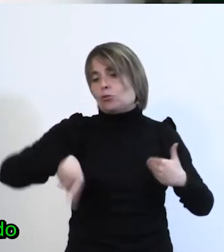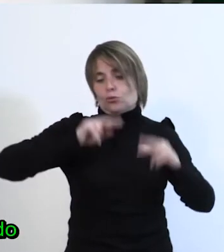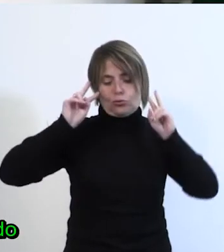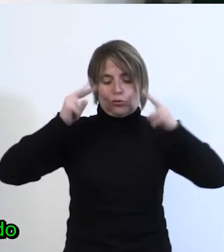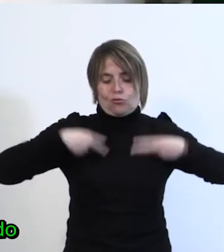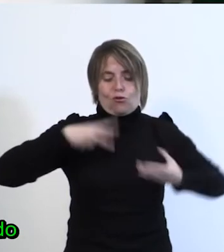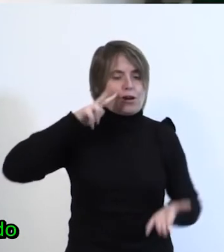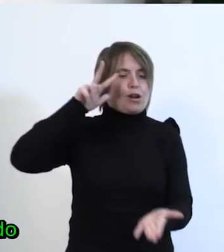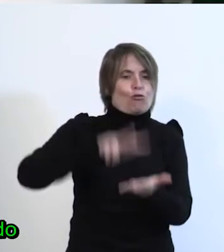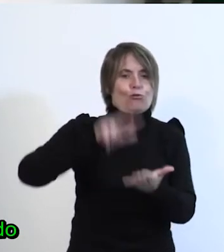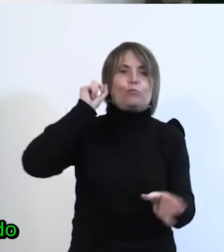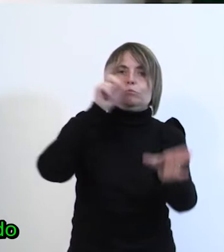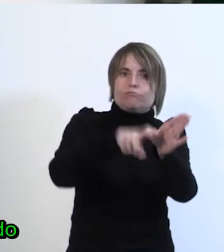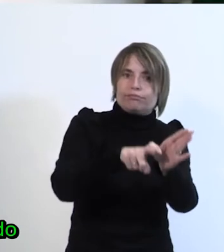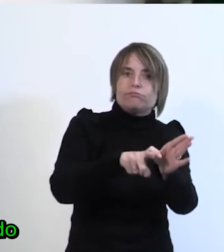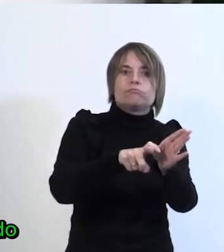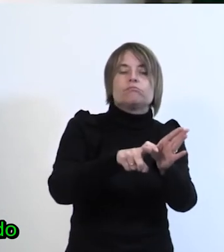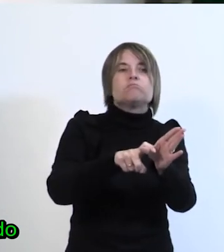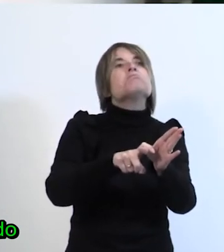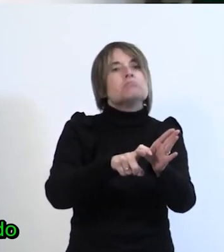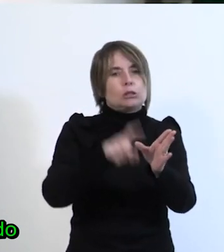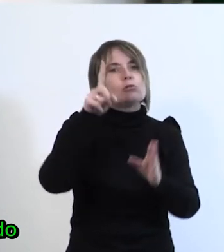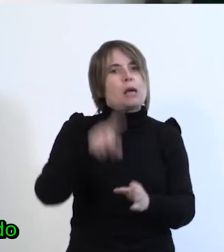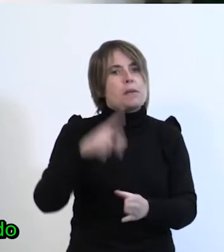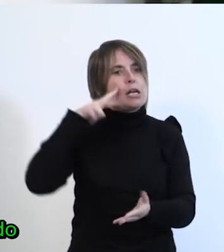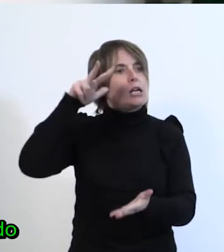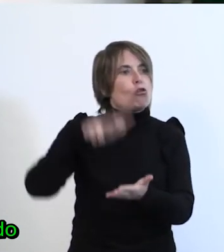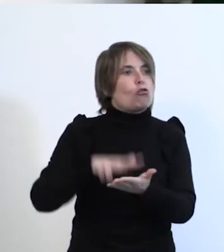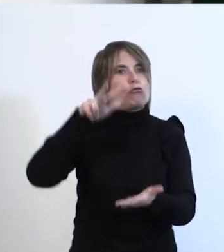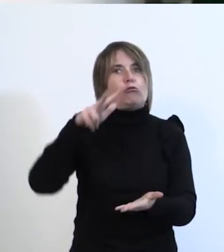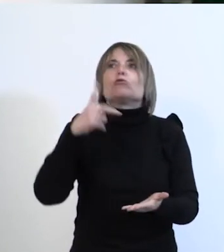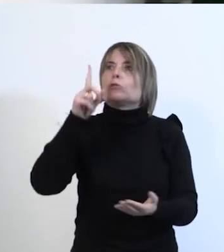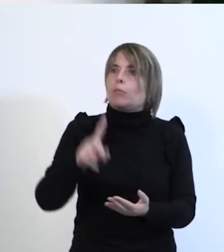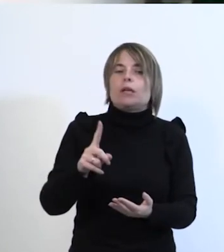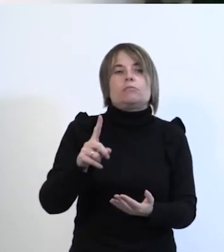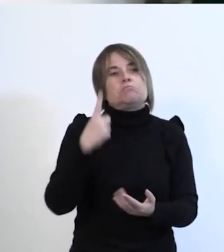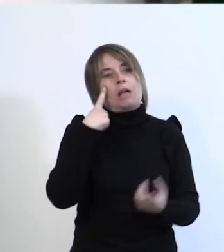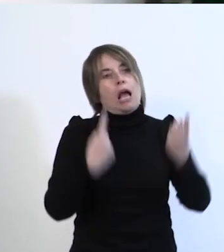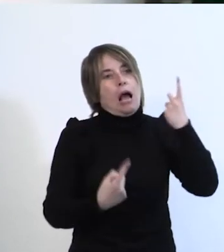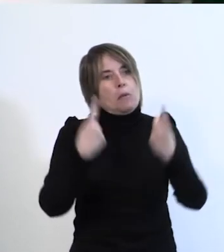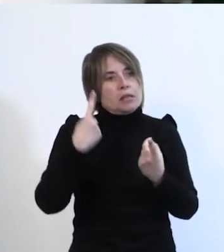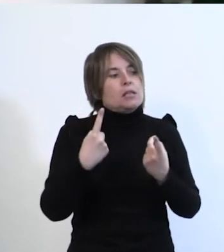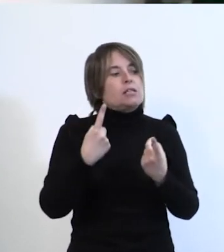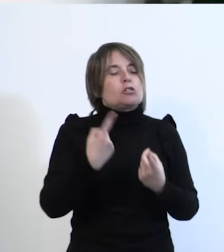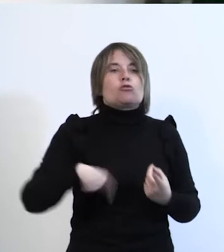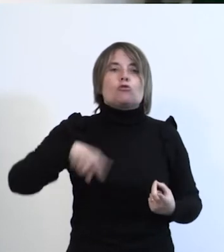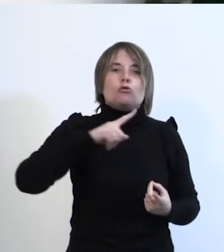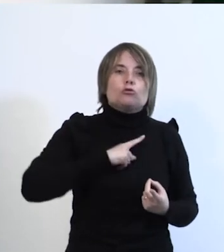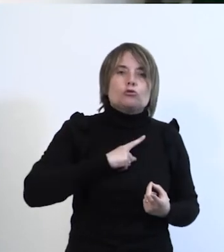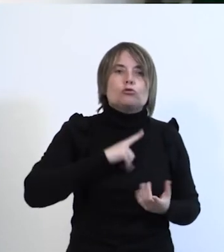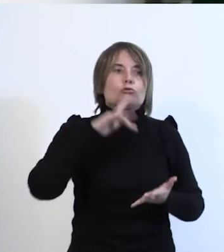que nos reconocemos parte, pero al mismo tiempo reconociendo que a veces, por ejemplo, hemos